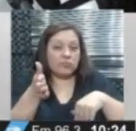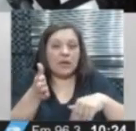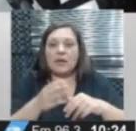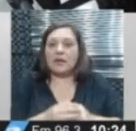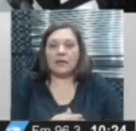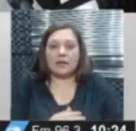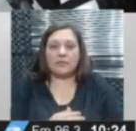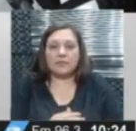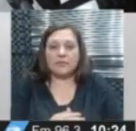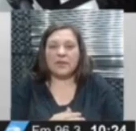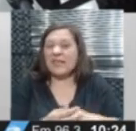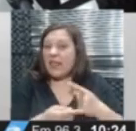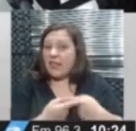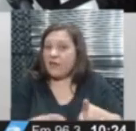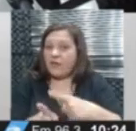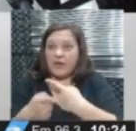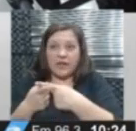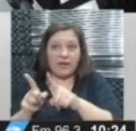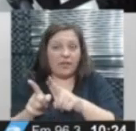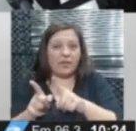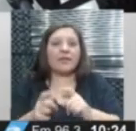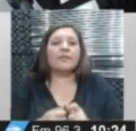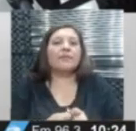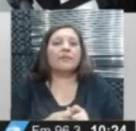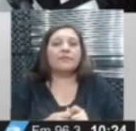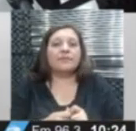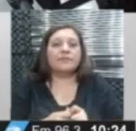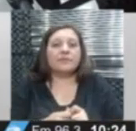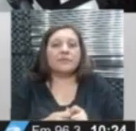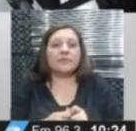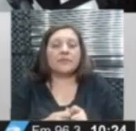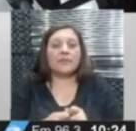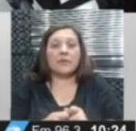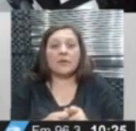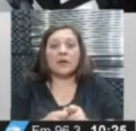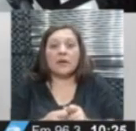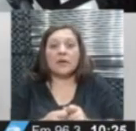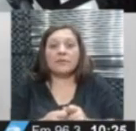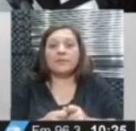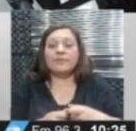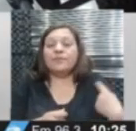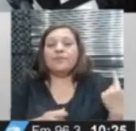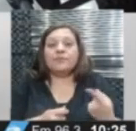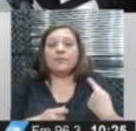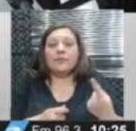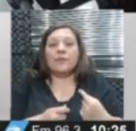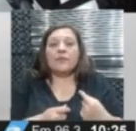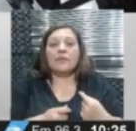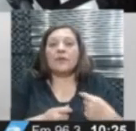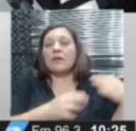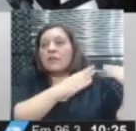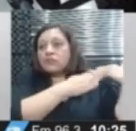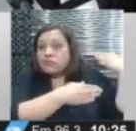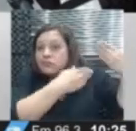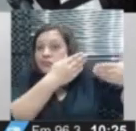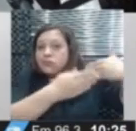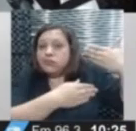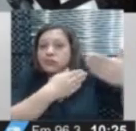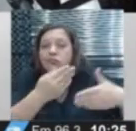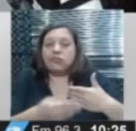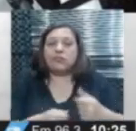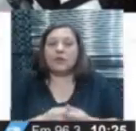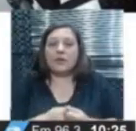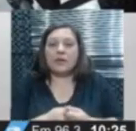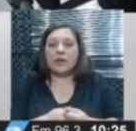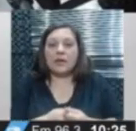afrocentrado eh tenemos nuestr nuestros propios referentes nuestros escritores eh bu justamente